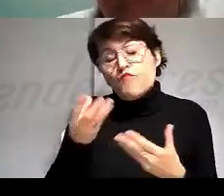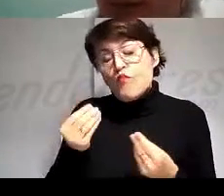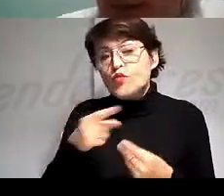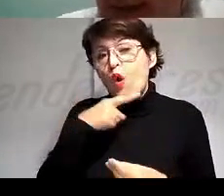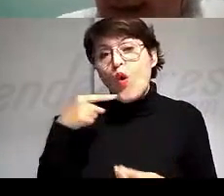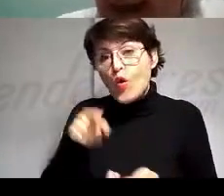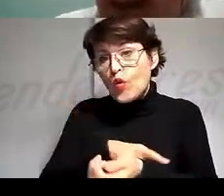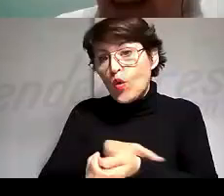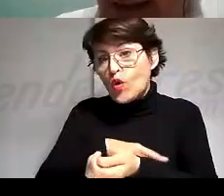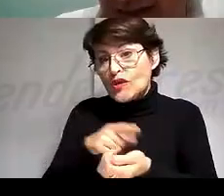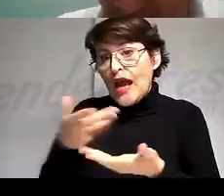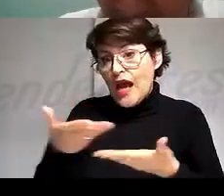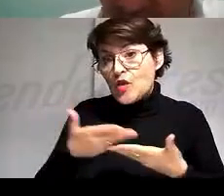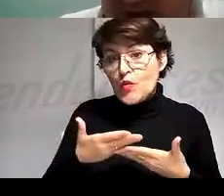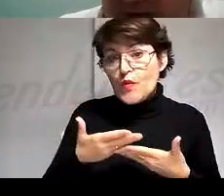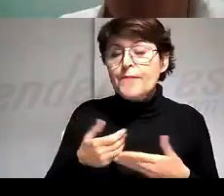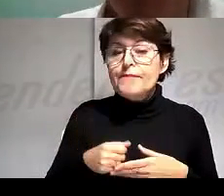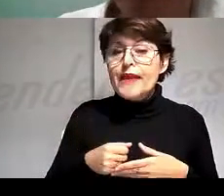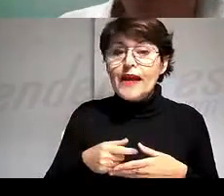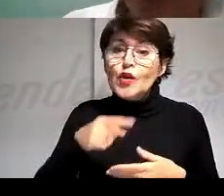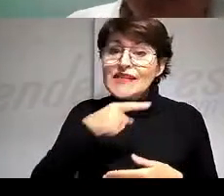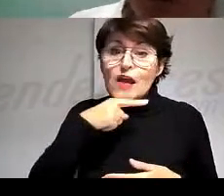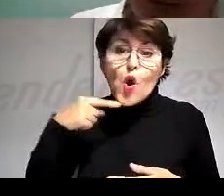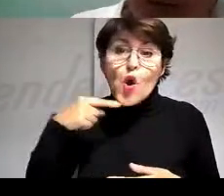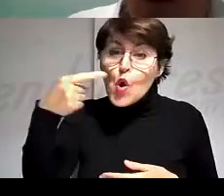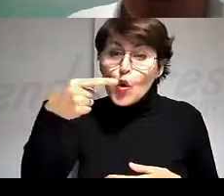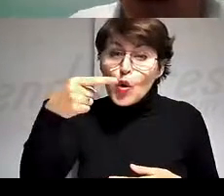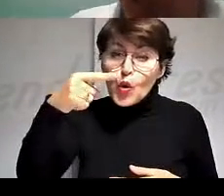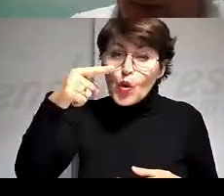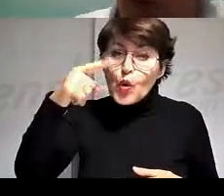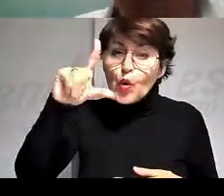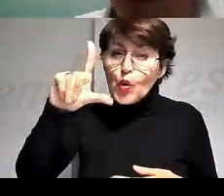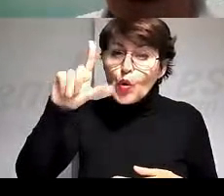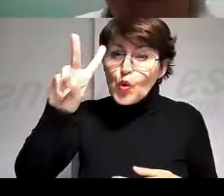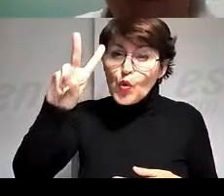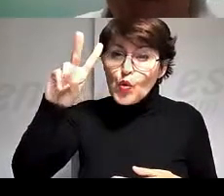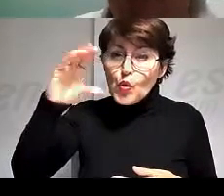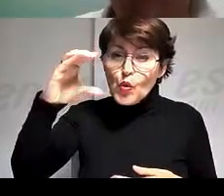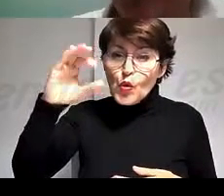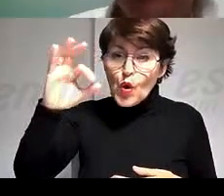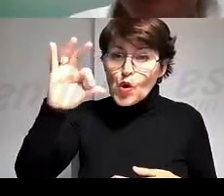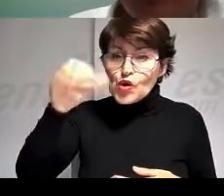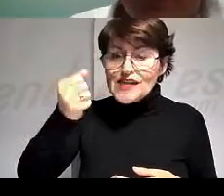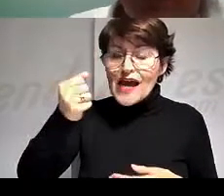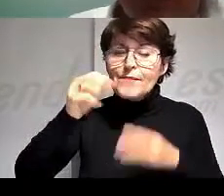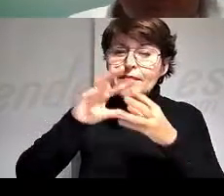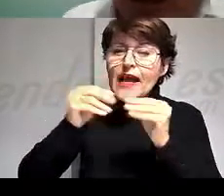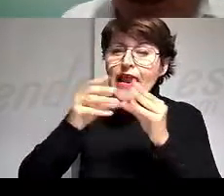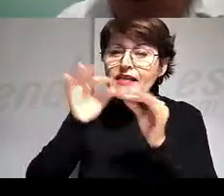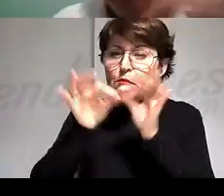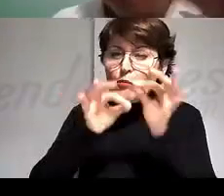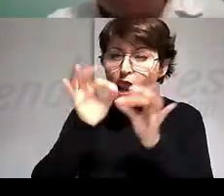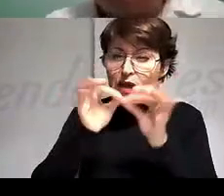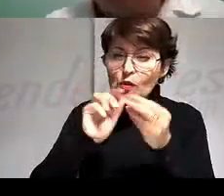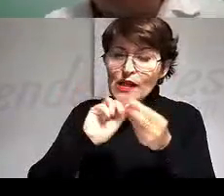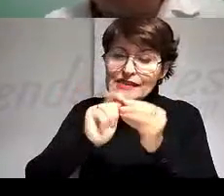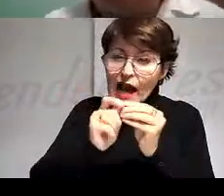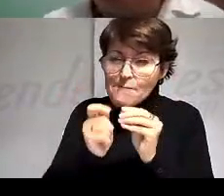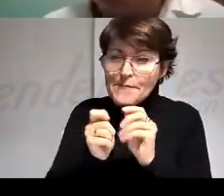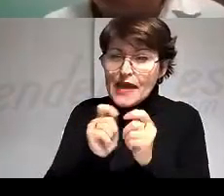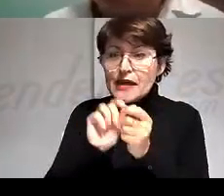obtenemos de la degradación de esa glucosa, la conversión en moléculas más chiquititas que están